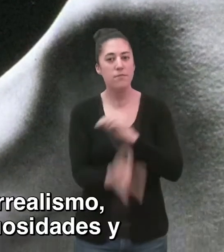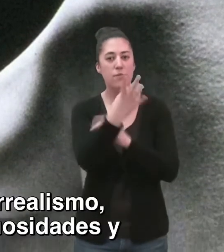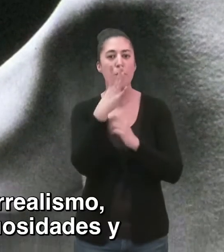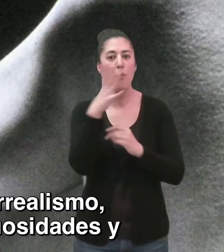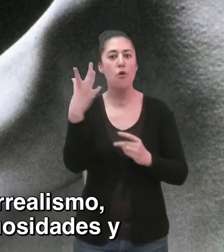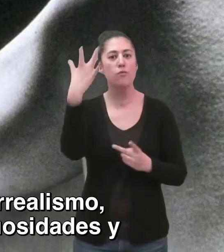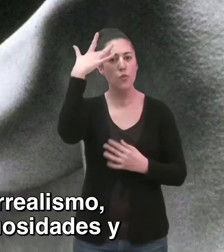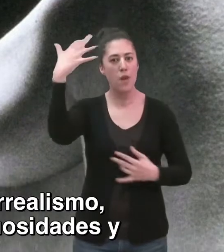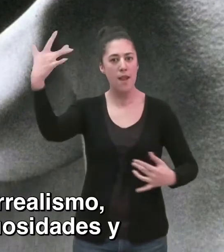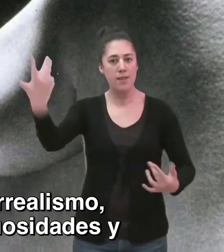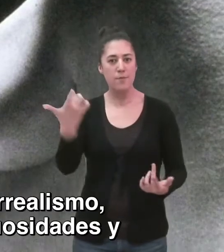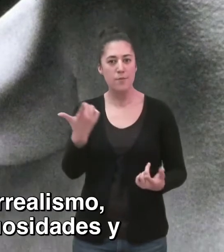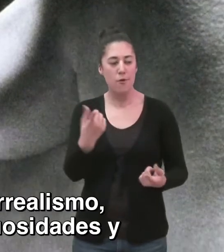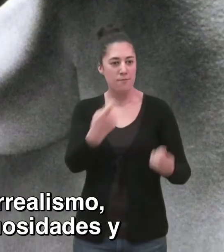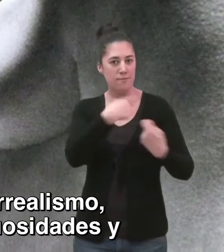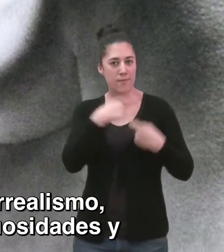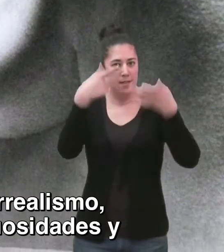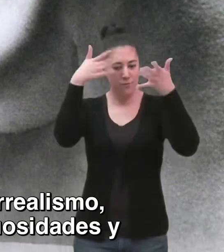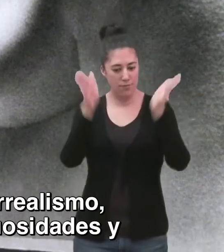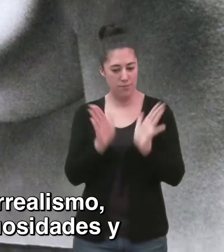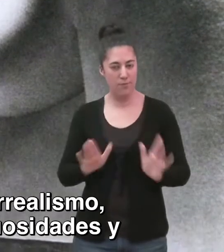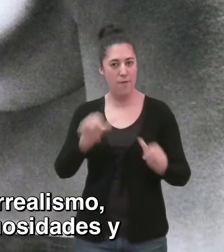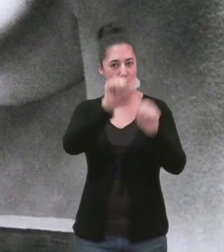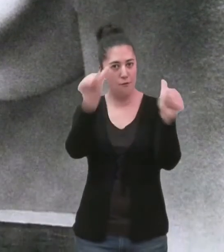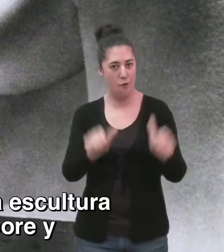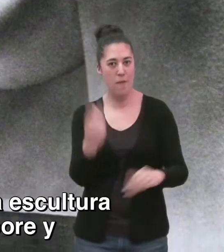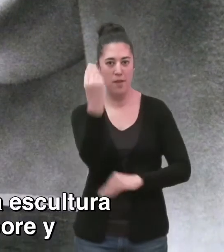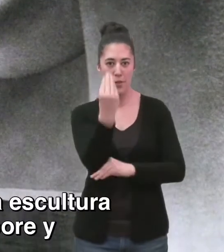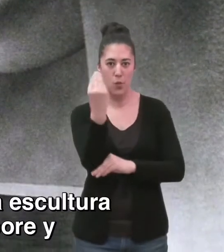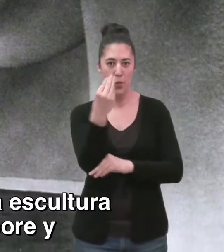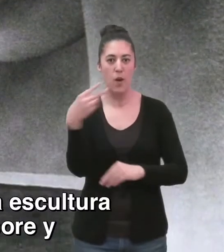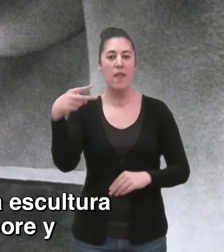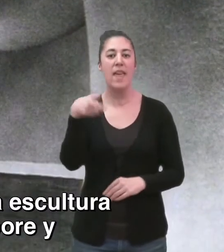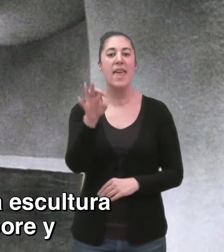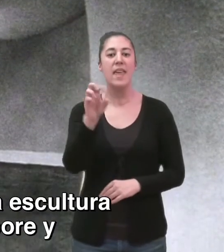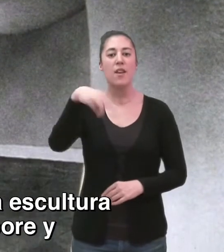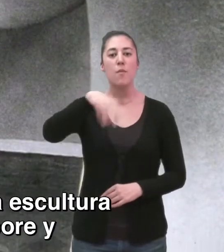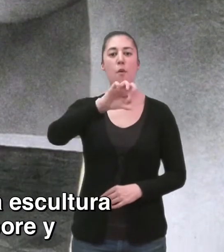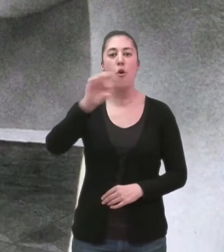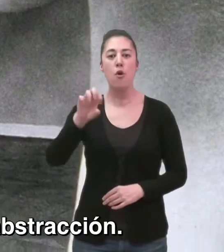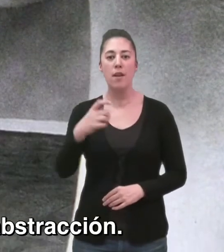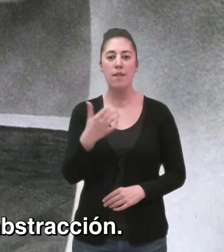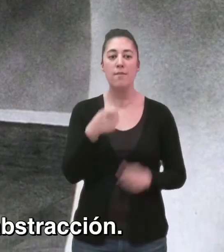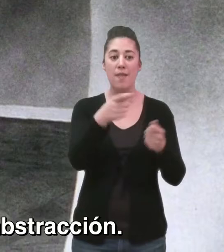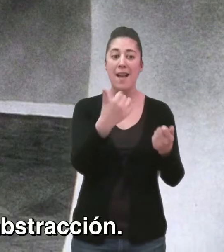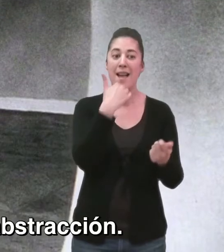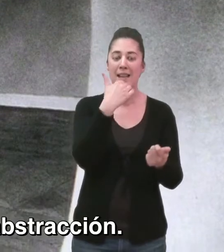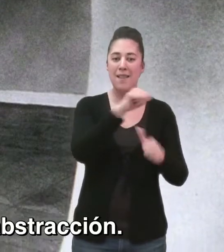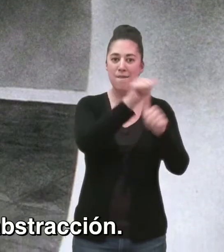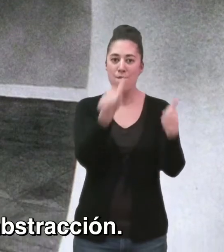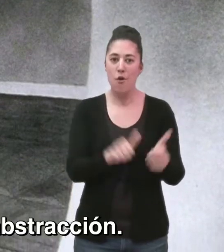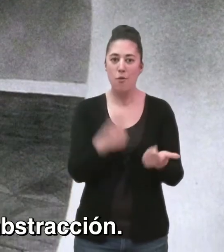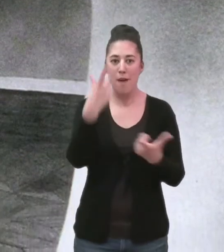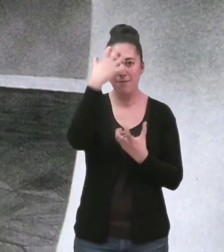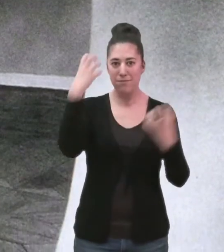nuevo, que surge del surrealismo, que evoca las sinuosidades y turbulencias de la escultura de Henry Moore y acaba rozando